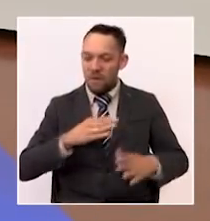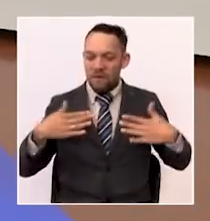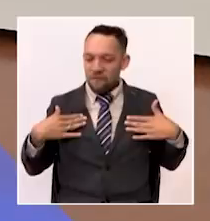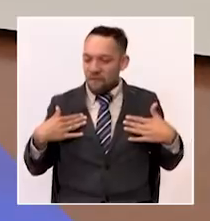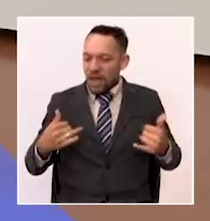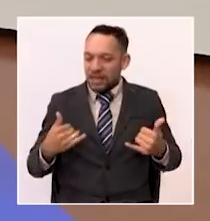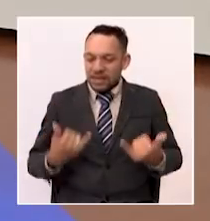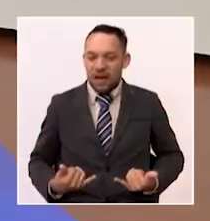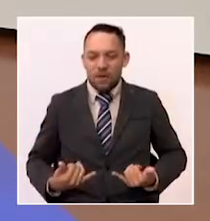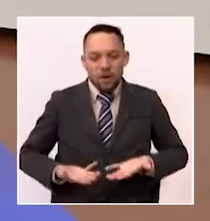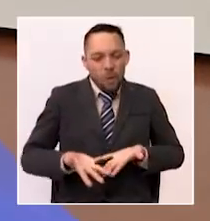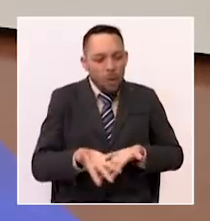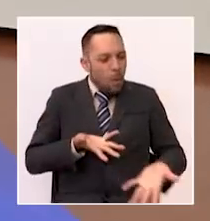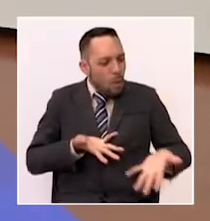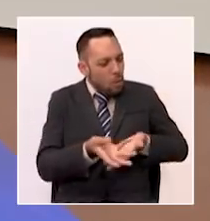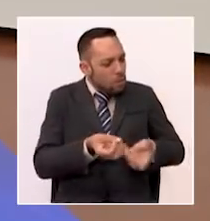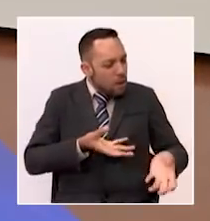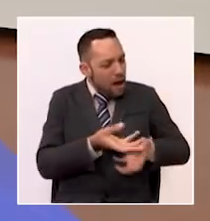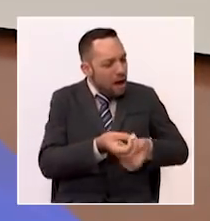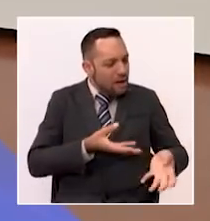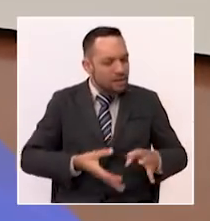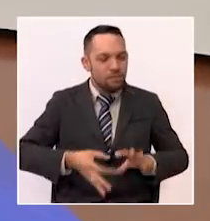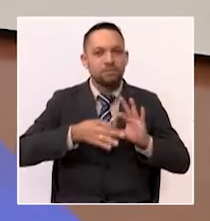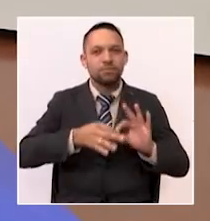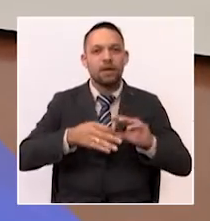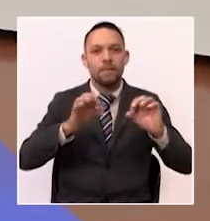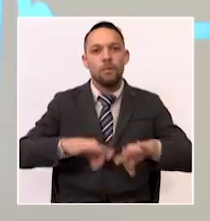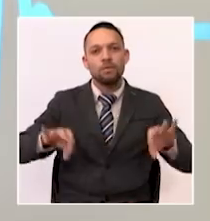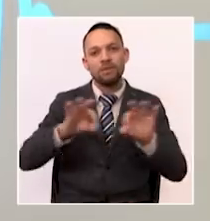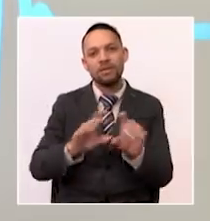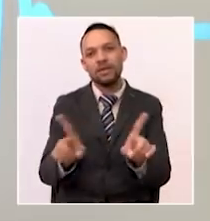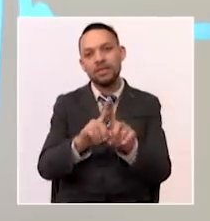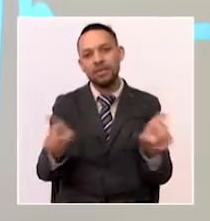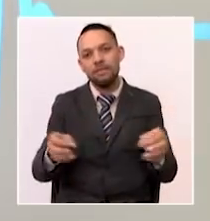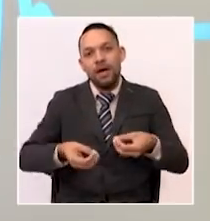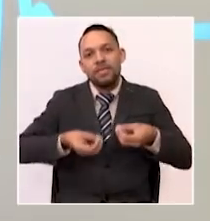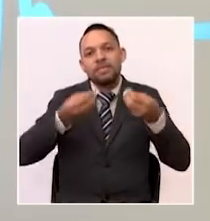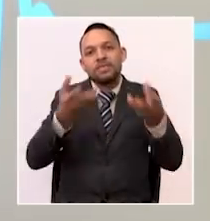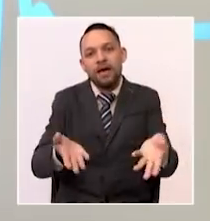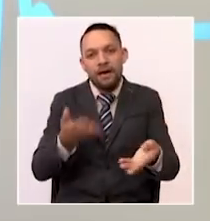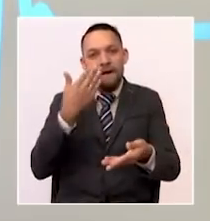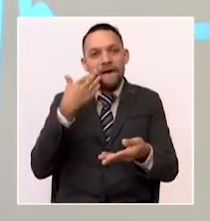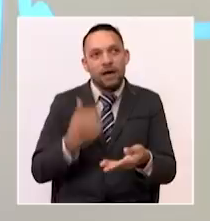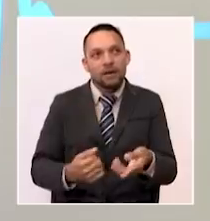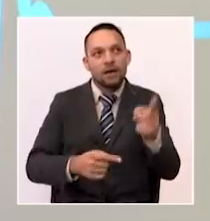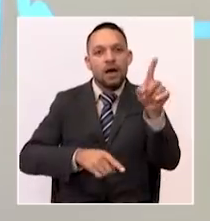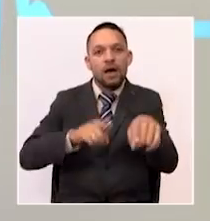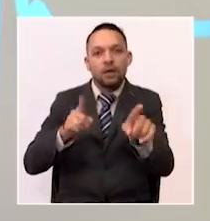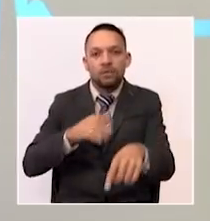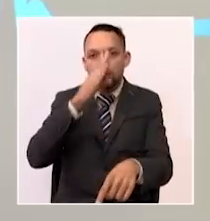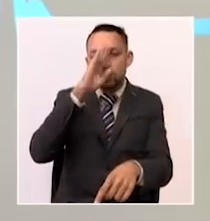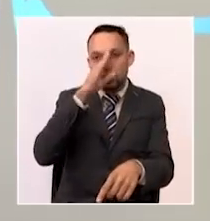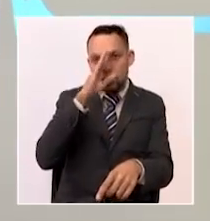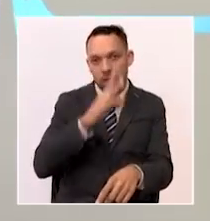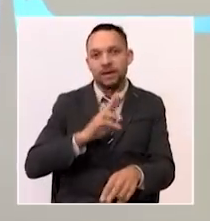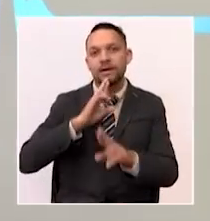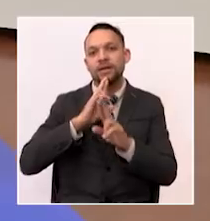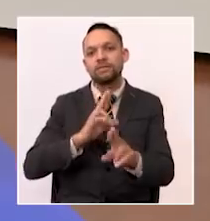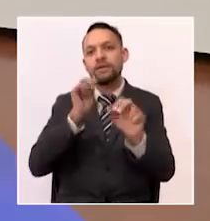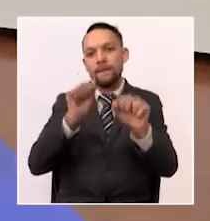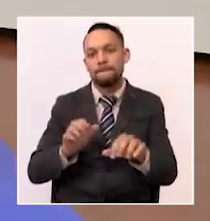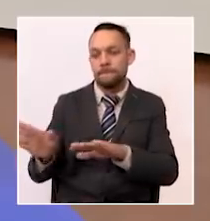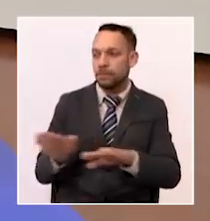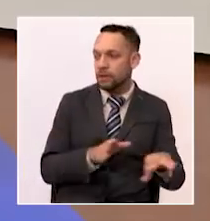con este tema que yo sé que es muy importante para nosotras las mujeres y que siempre tenemos tantas dudas con esto. Aprovecho también para saludar a